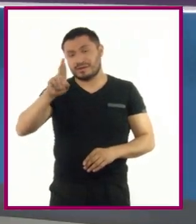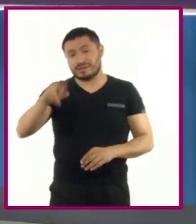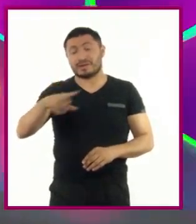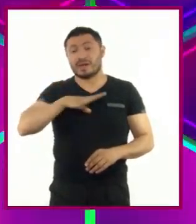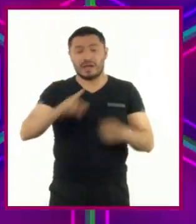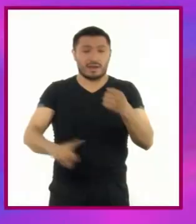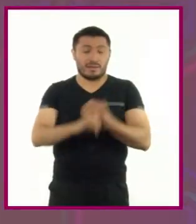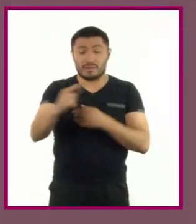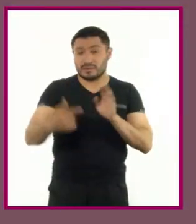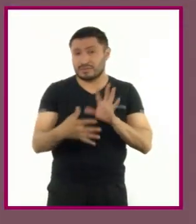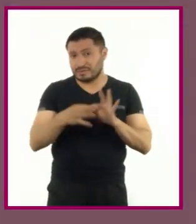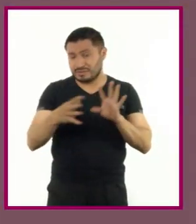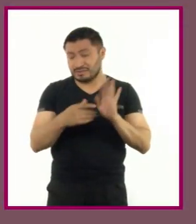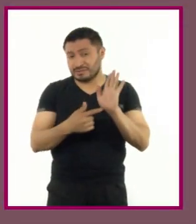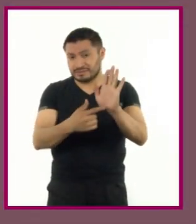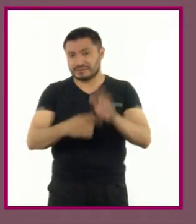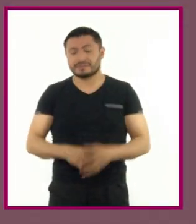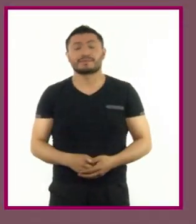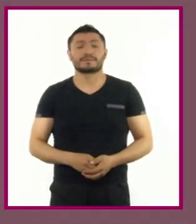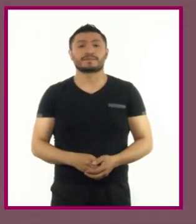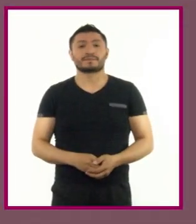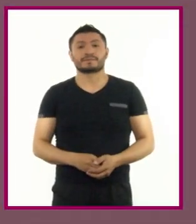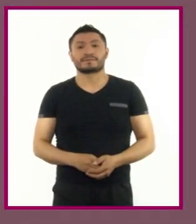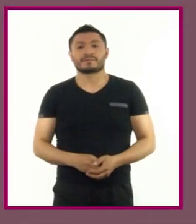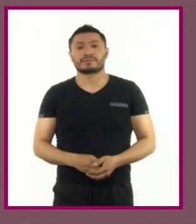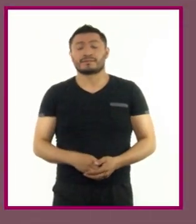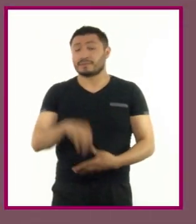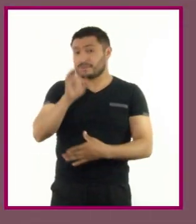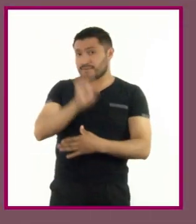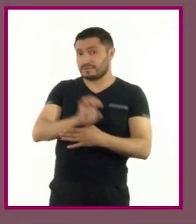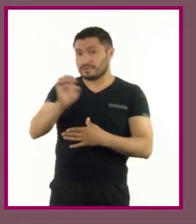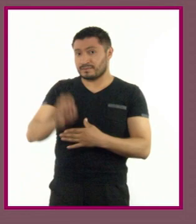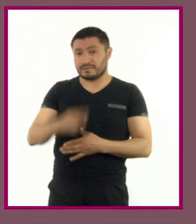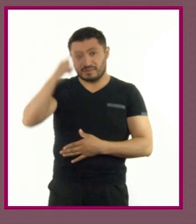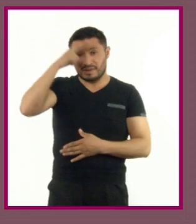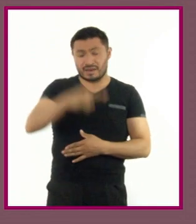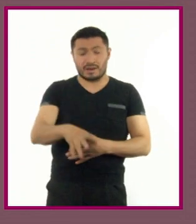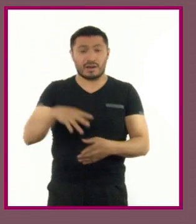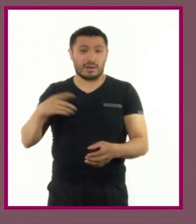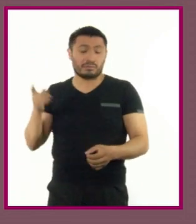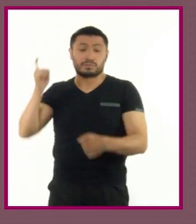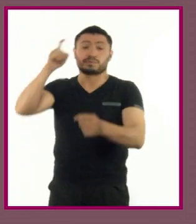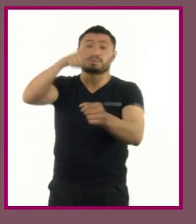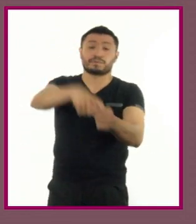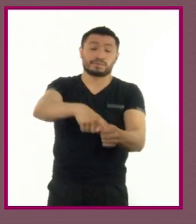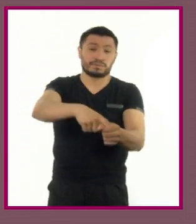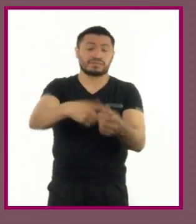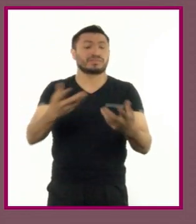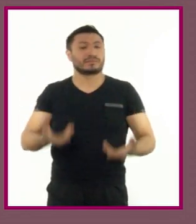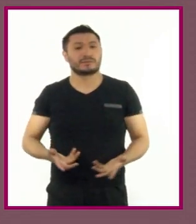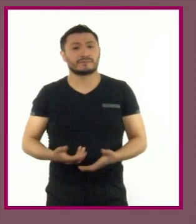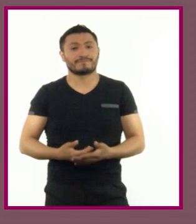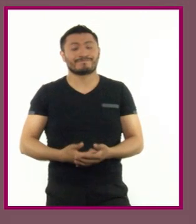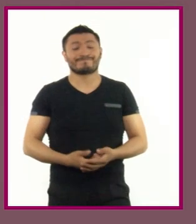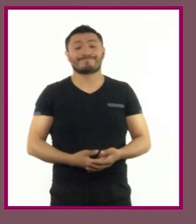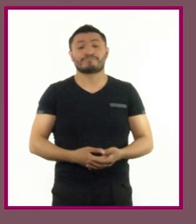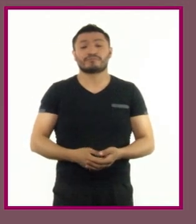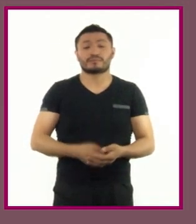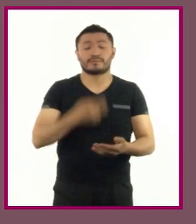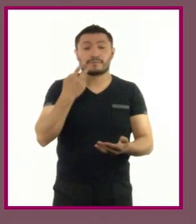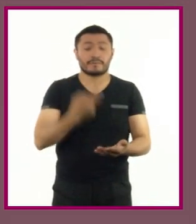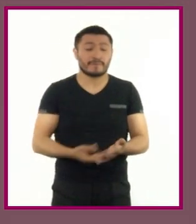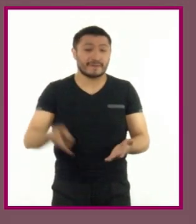proceso. Y entonces México entró de lleno en un doble